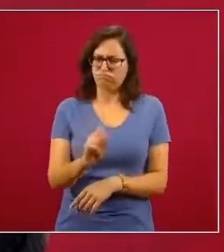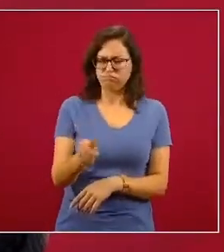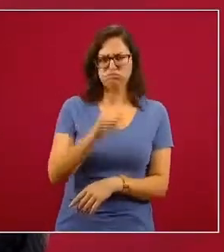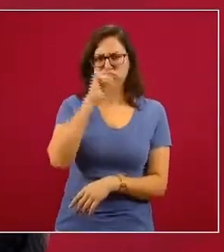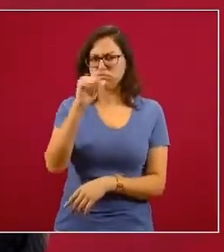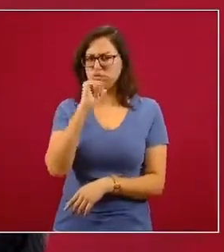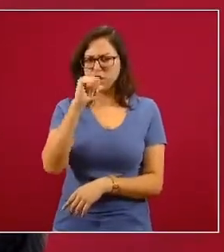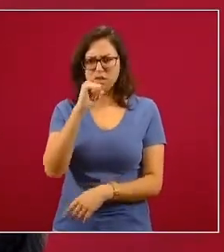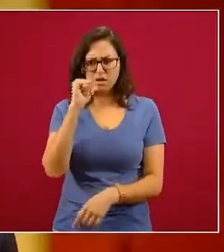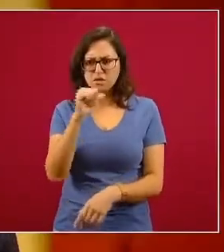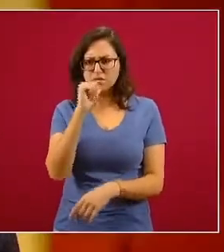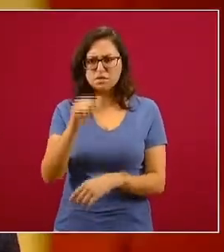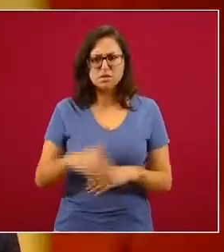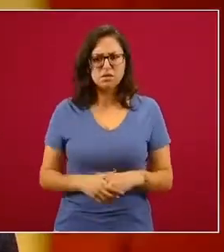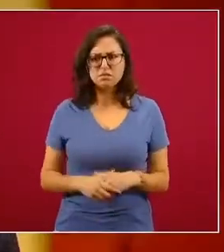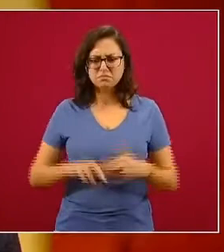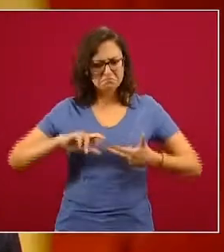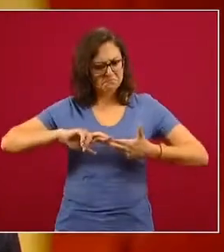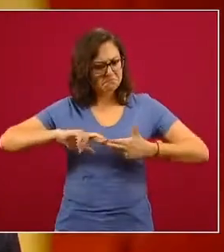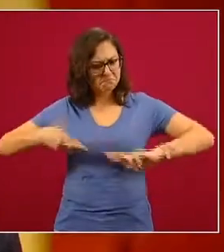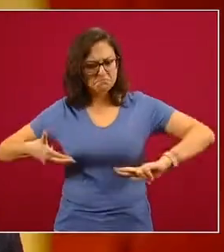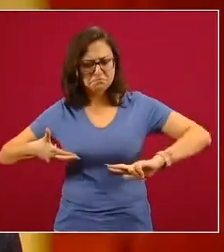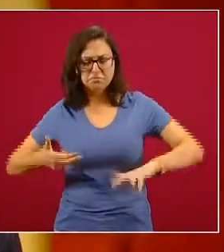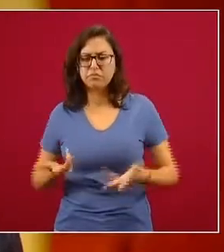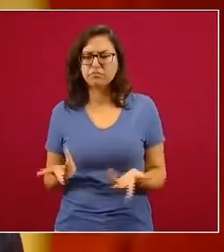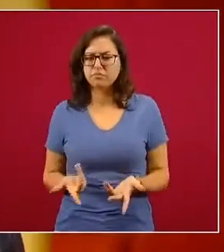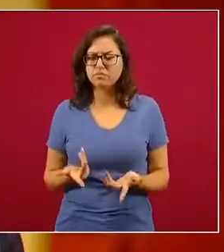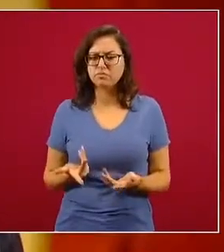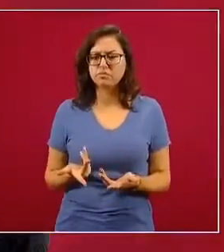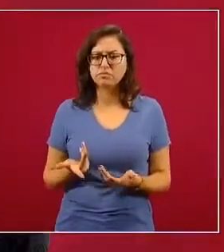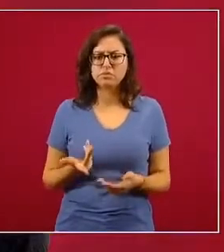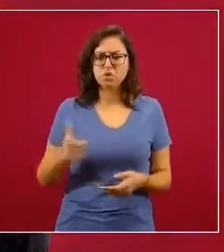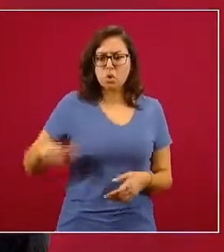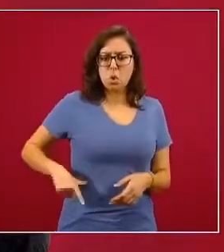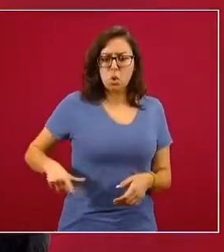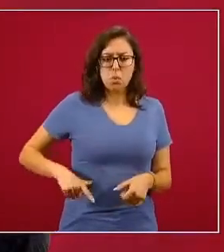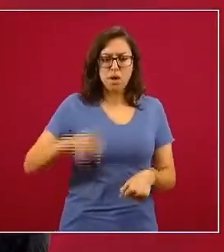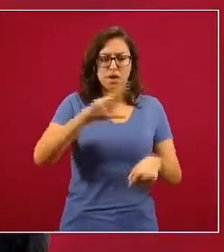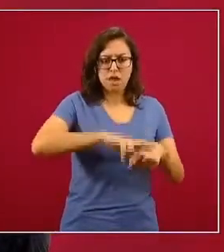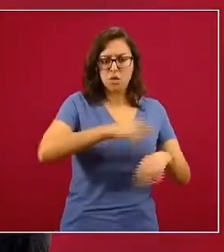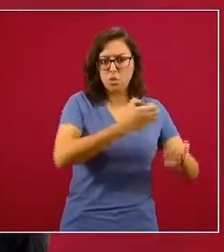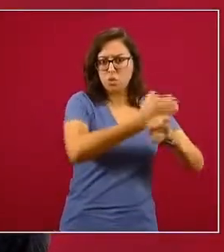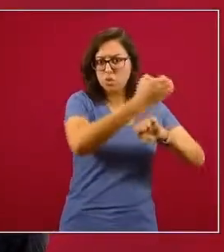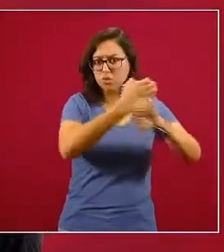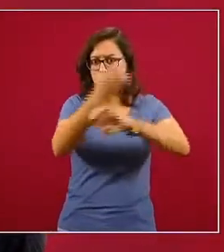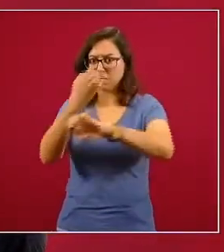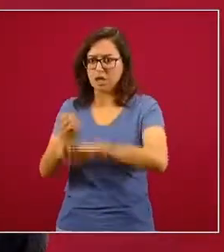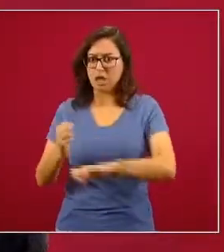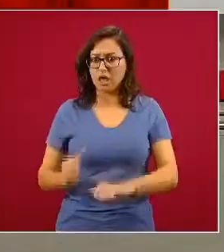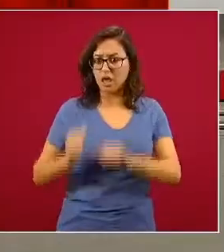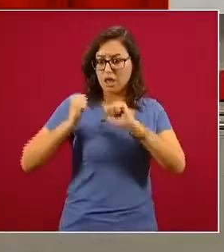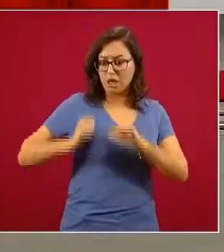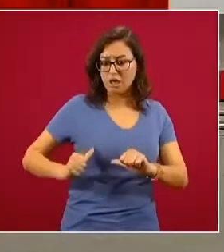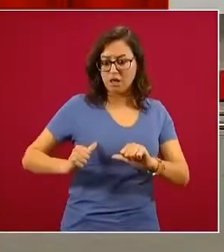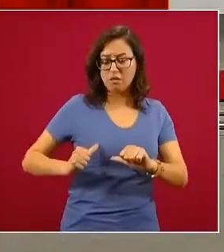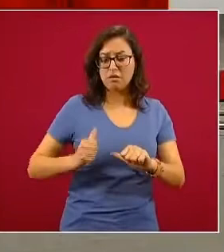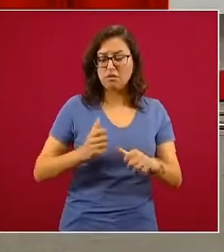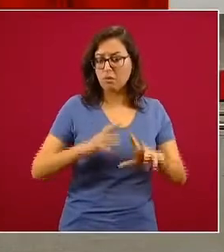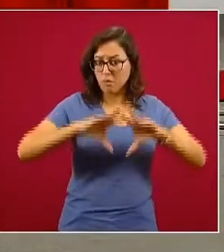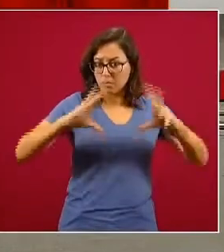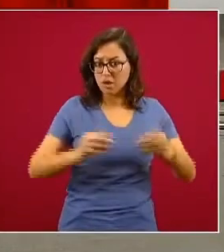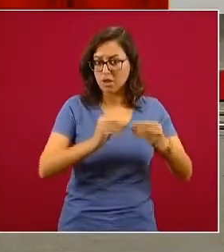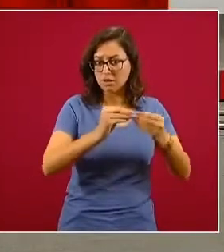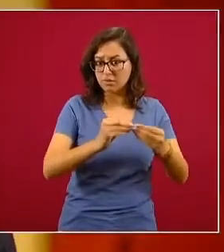ninguna manera. La relación entre los poderes ejecutivos estatales, o los gobiernos en su conjunto